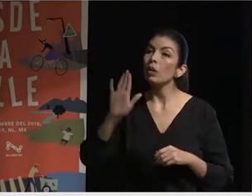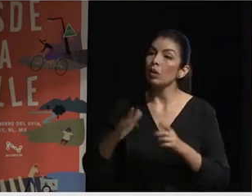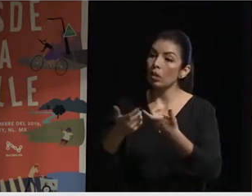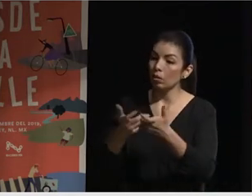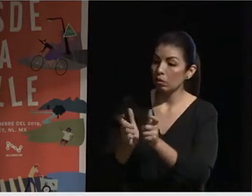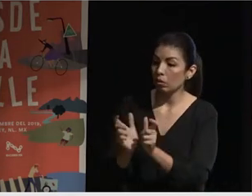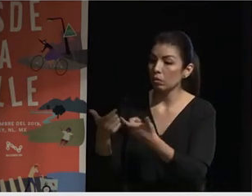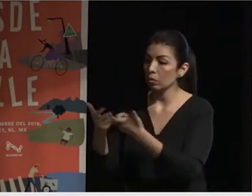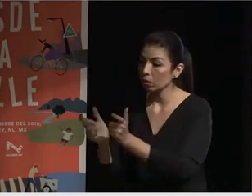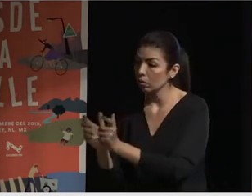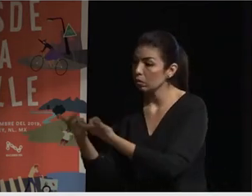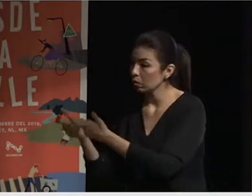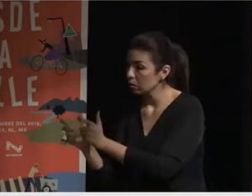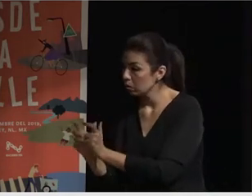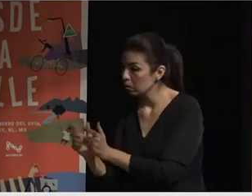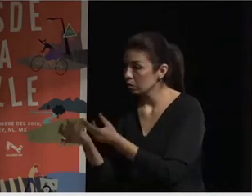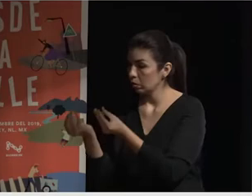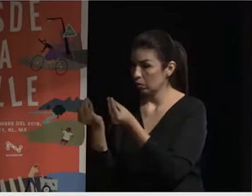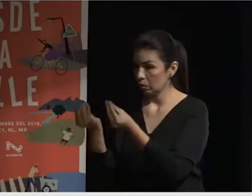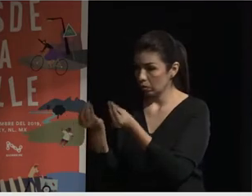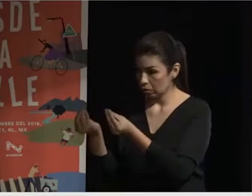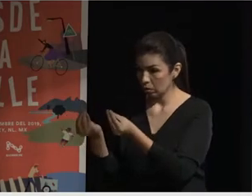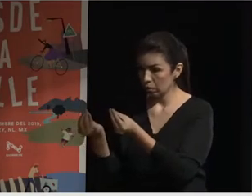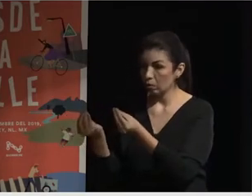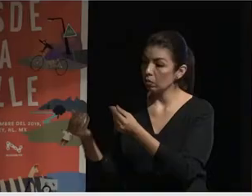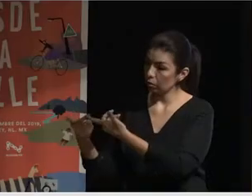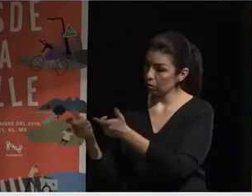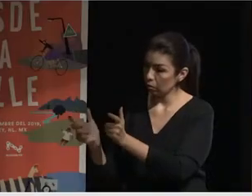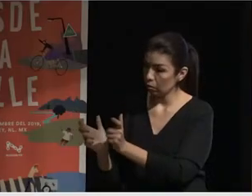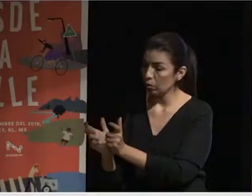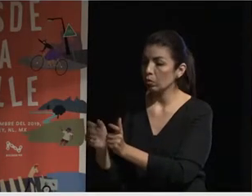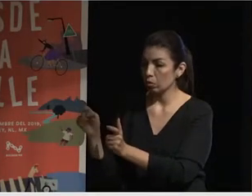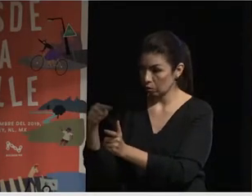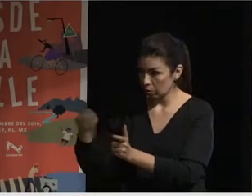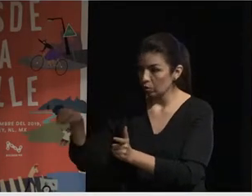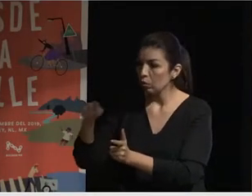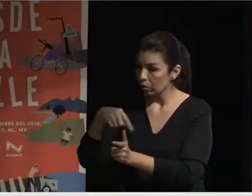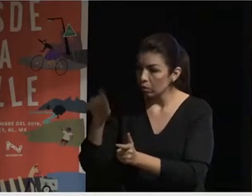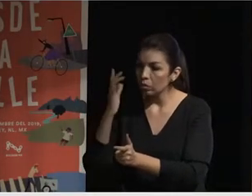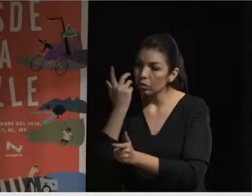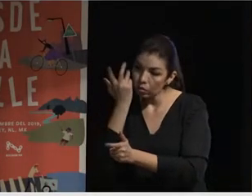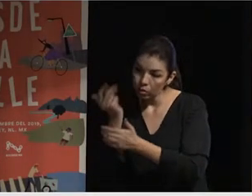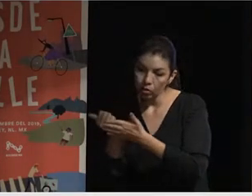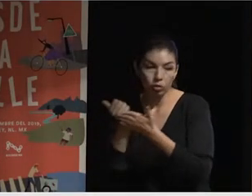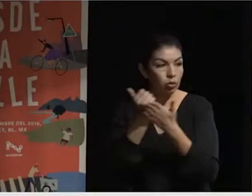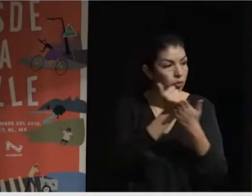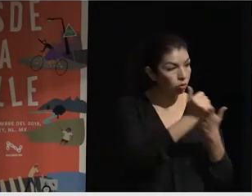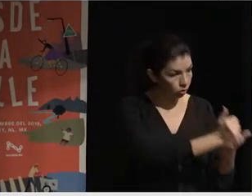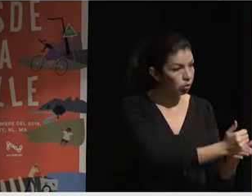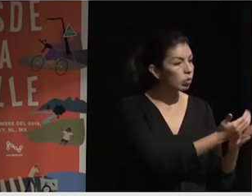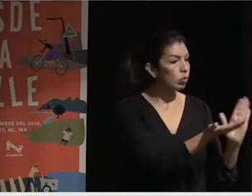hay una herramienta y una tecnología que tienen las personas que viven en los asentamientos y que nos van a ayudar a construir mejores ciudades, y es la